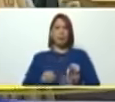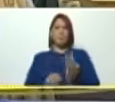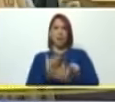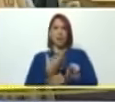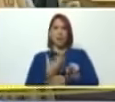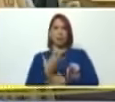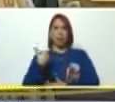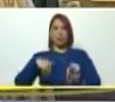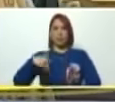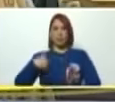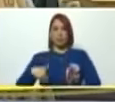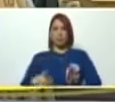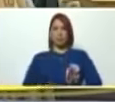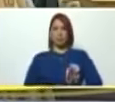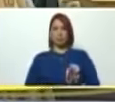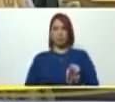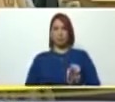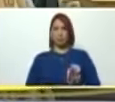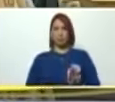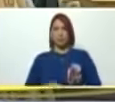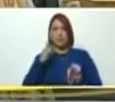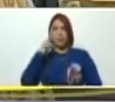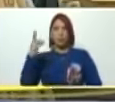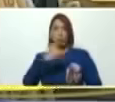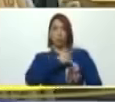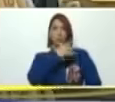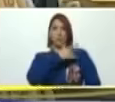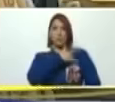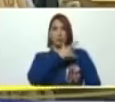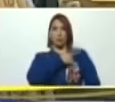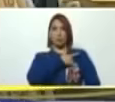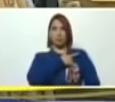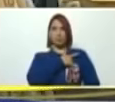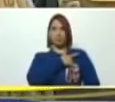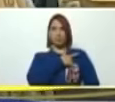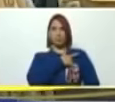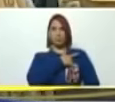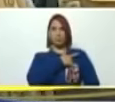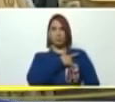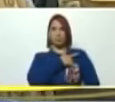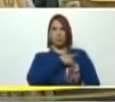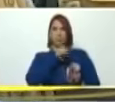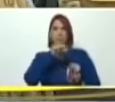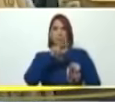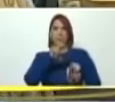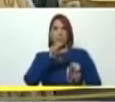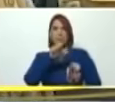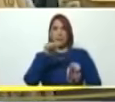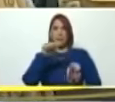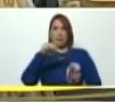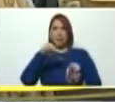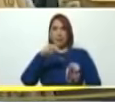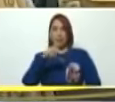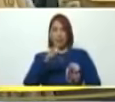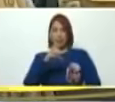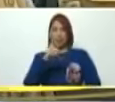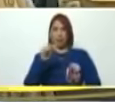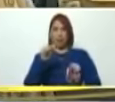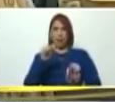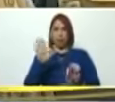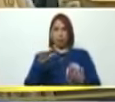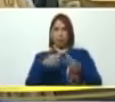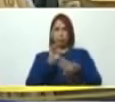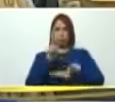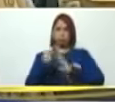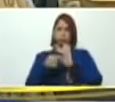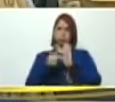Buenos Aires y en la radio de la Universidad de Avellaneda. Se hizo un grupo completo,